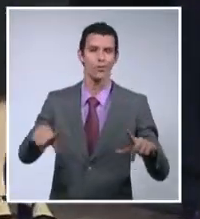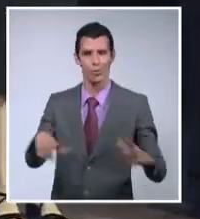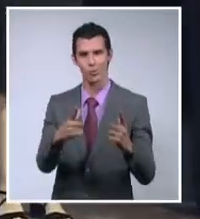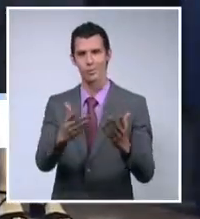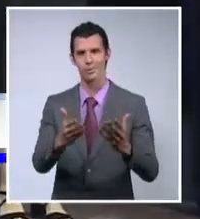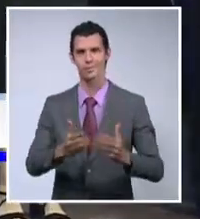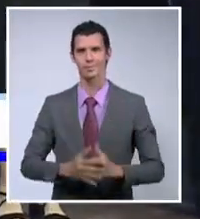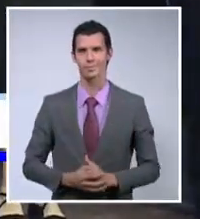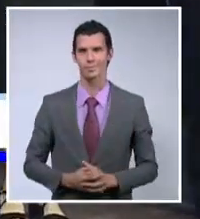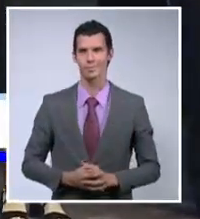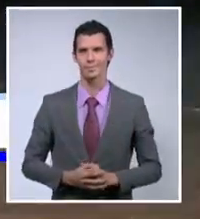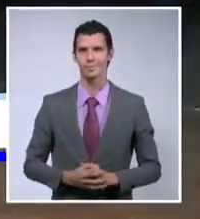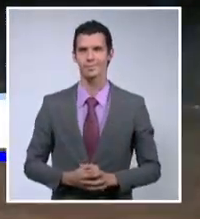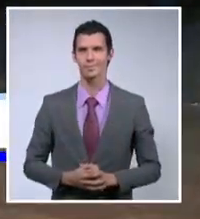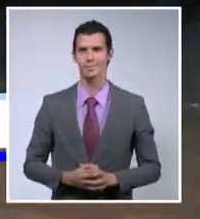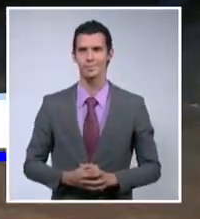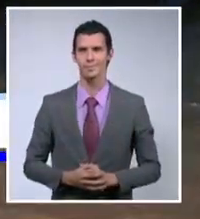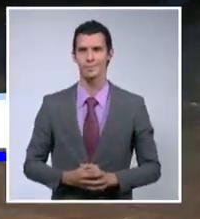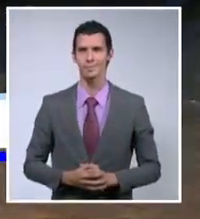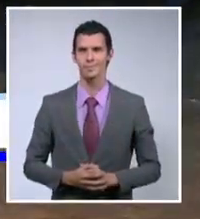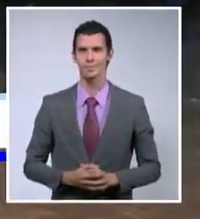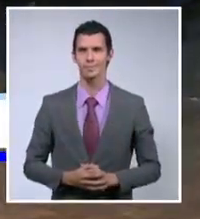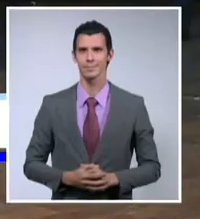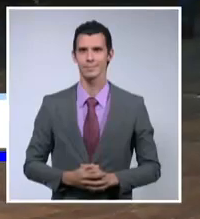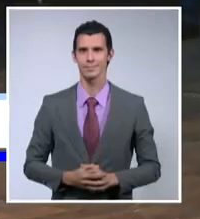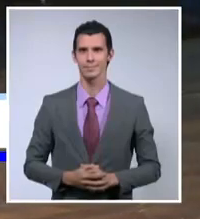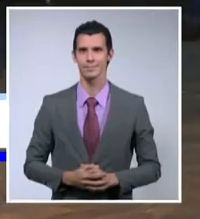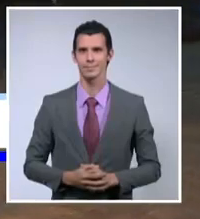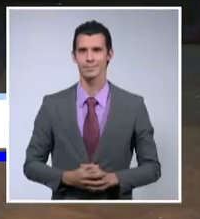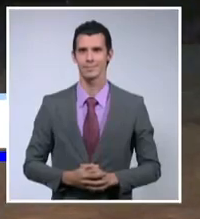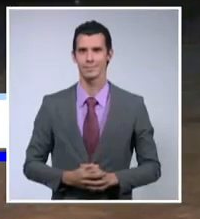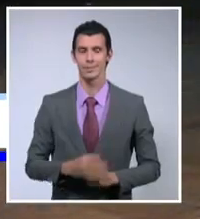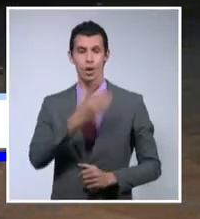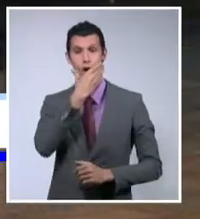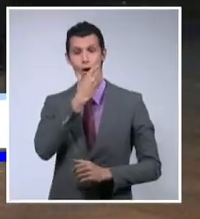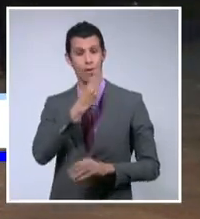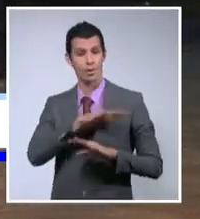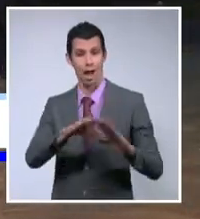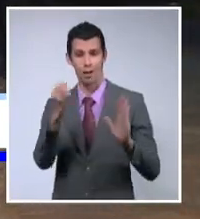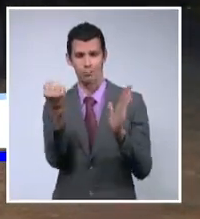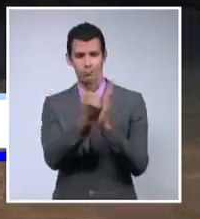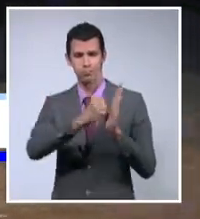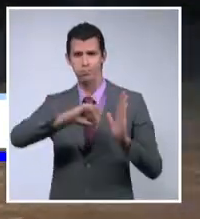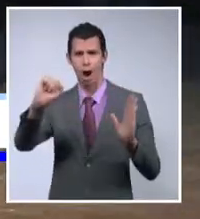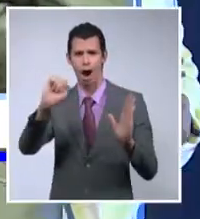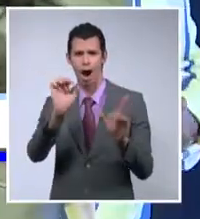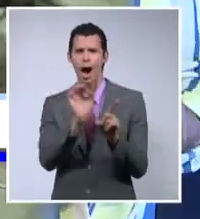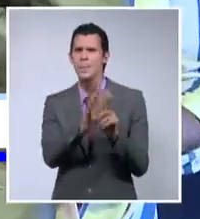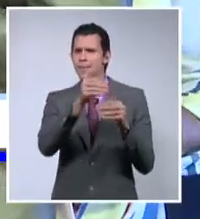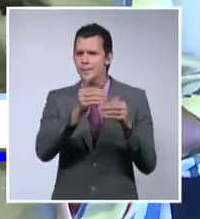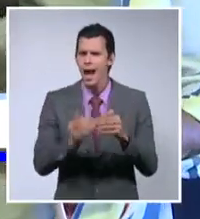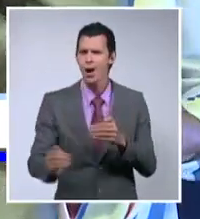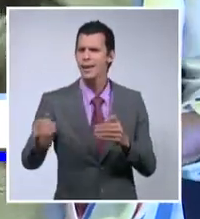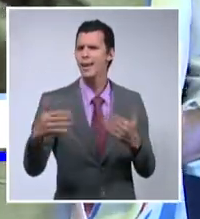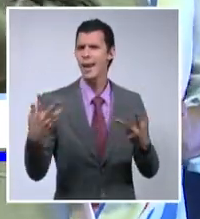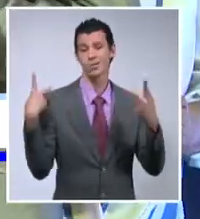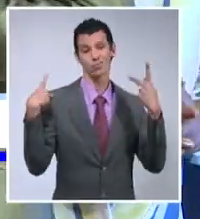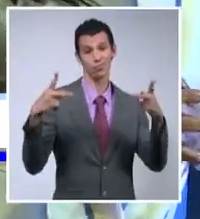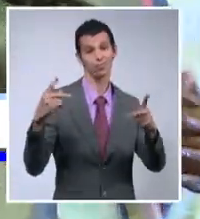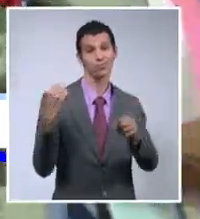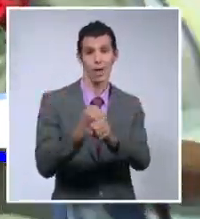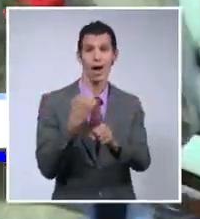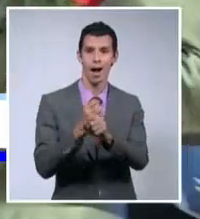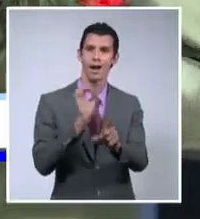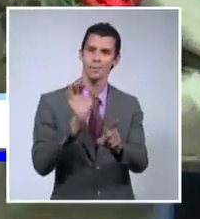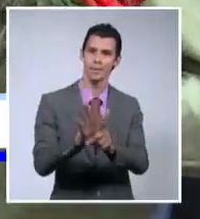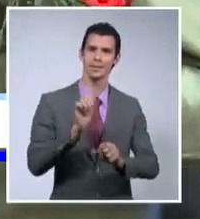recibir sus títulos universitarios, comienzan estos jóvenes una nueva etapa, ahora como profesionales, preparados y con las